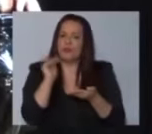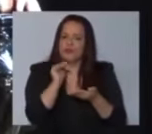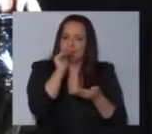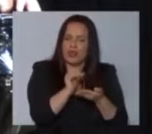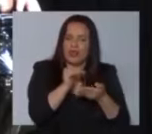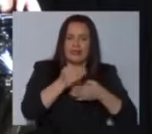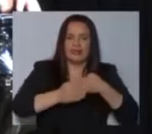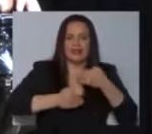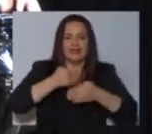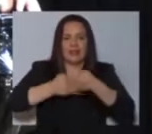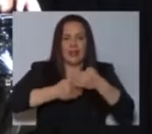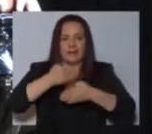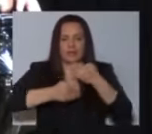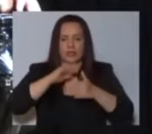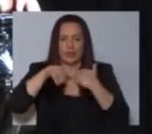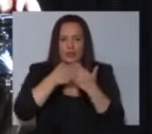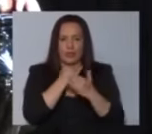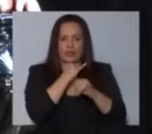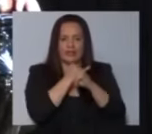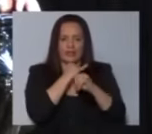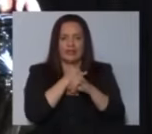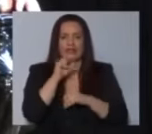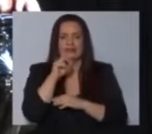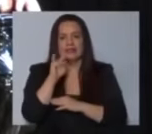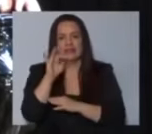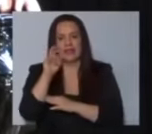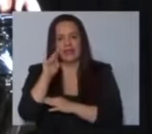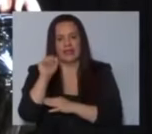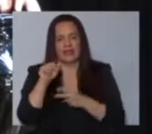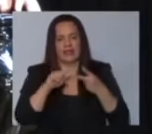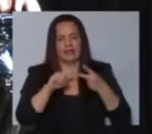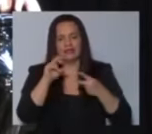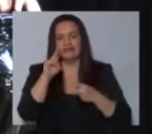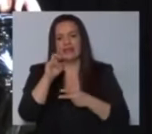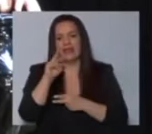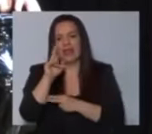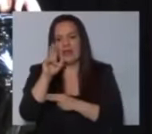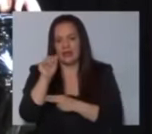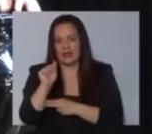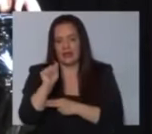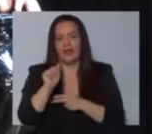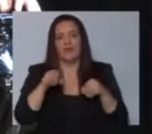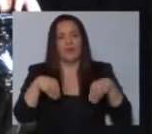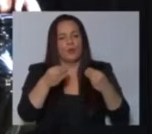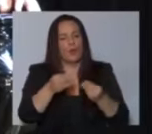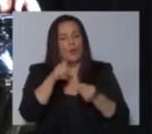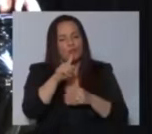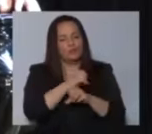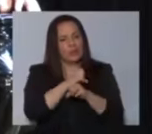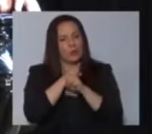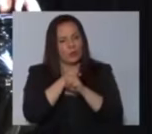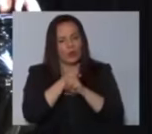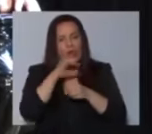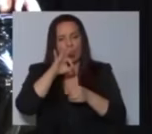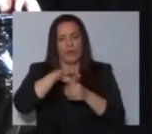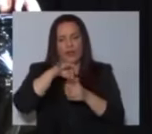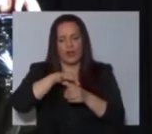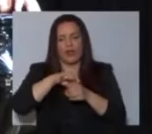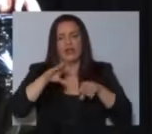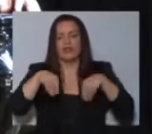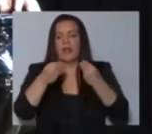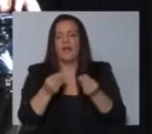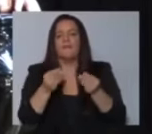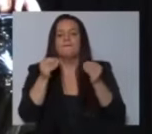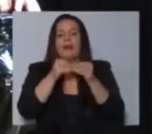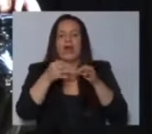la institucionalidad, especialmente SETENA y SENARA. Promover un seguro agropecuario y activar polos de desarrollo